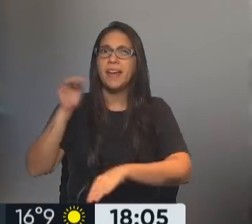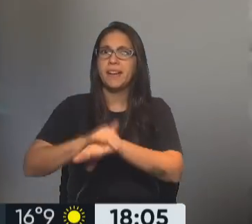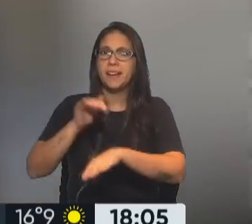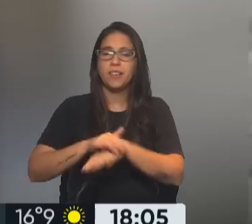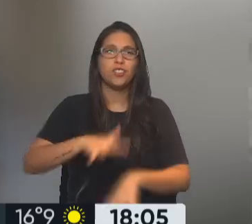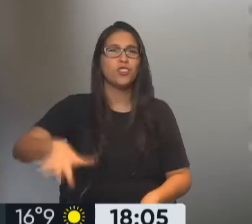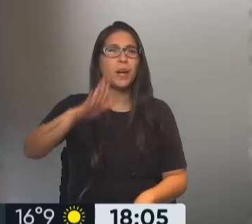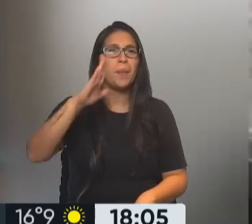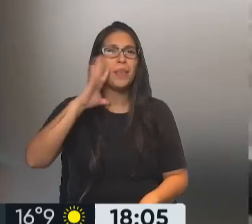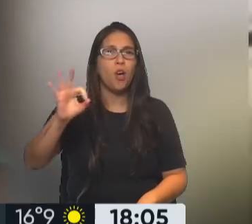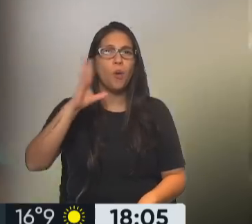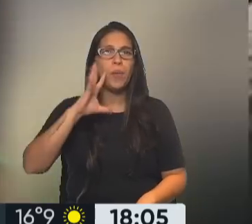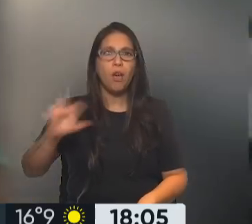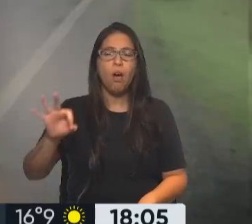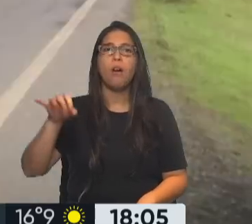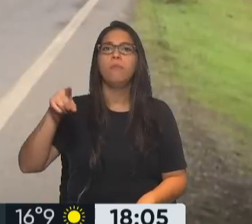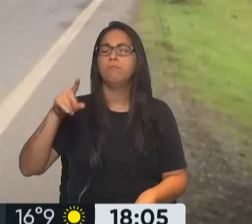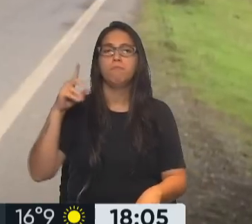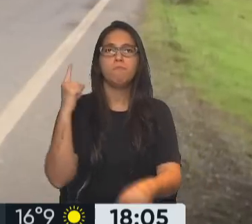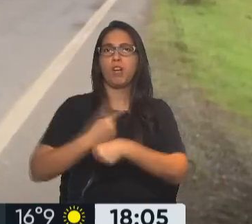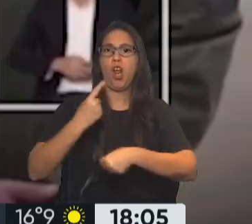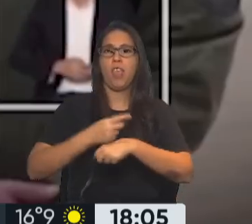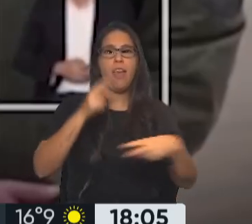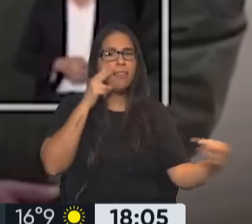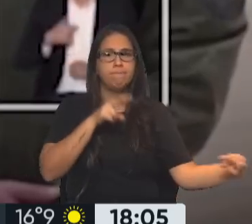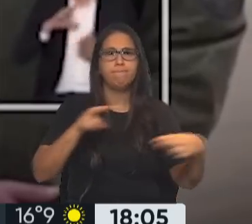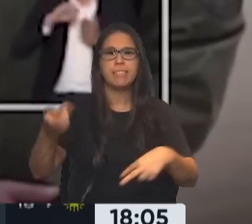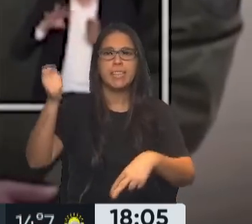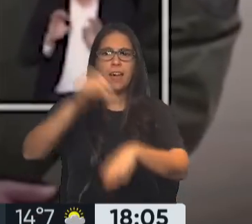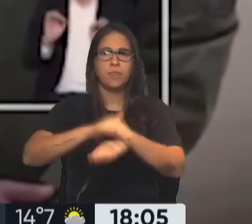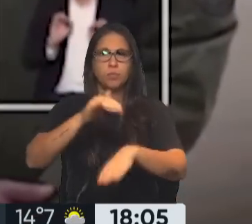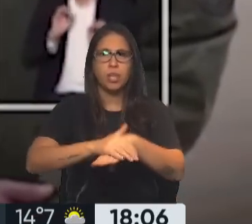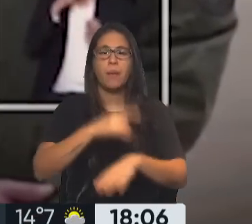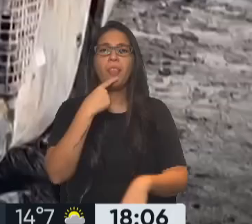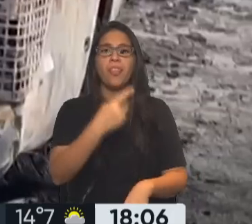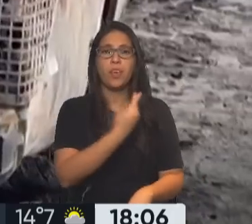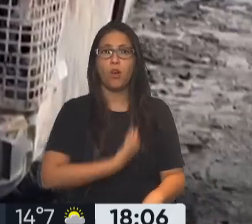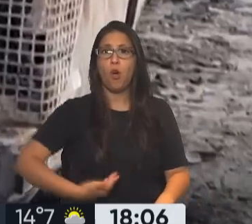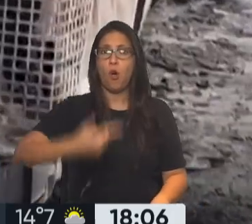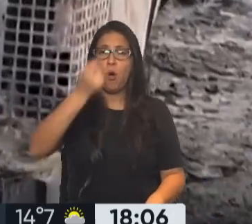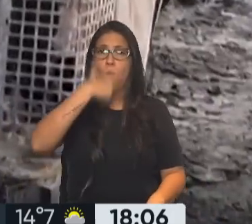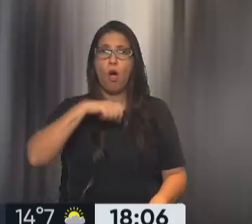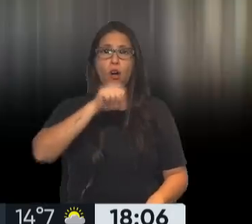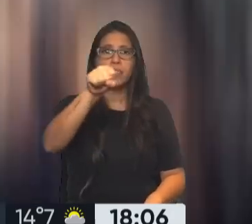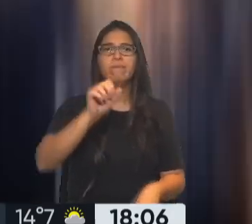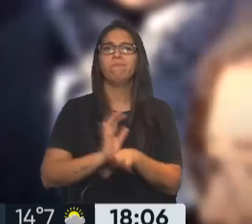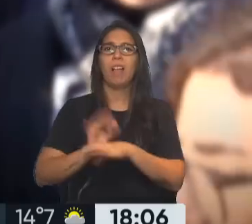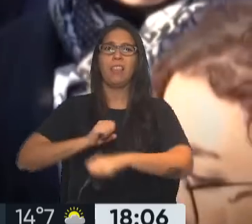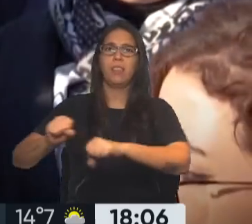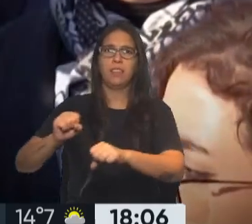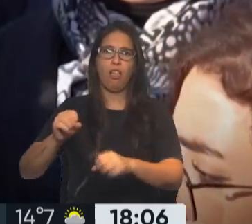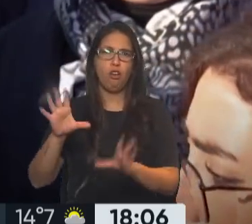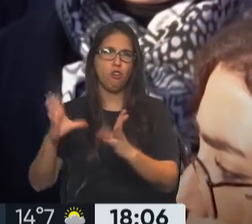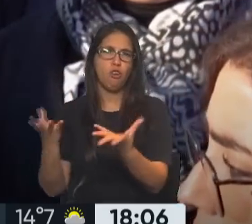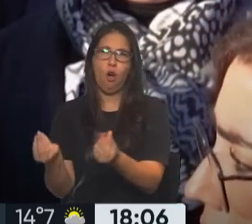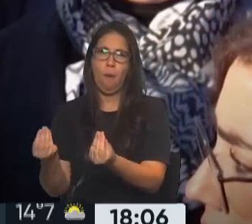Biobío se ha convertido en máxima prioridad para el gobierno de Gabriel Boric, quien calificó el hecho como un cobarde atentado.